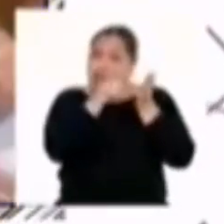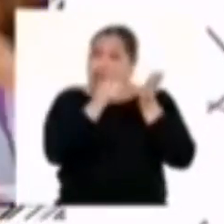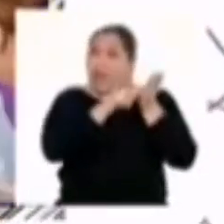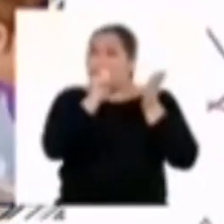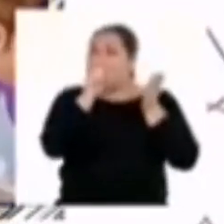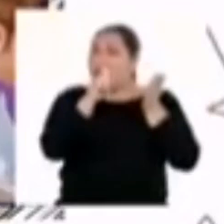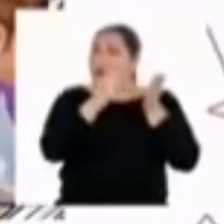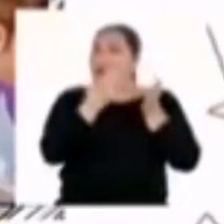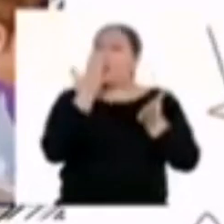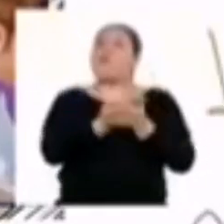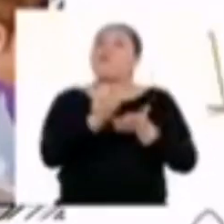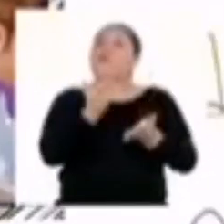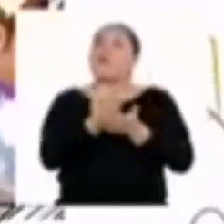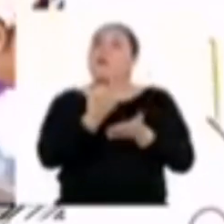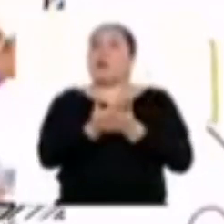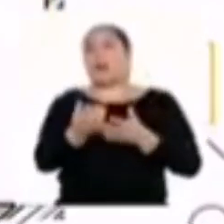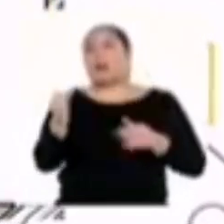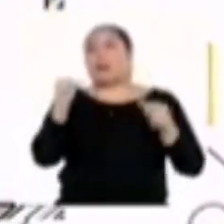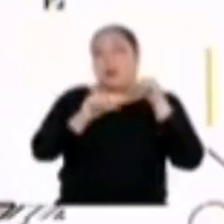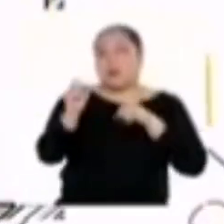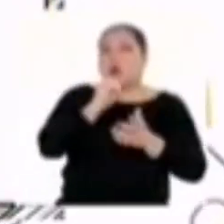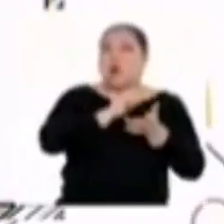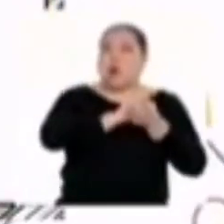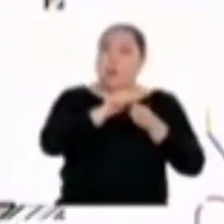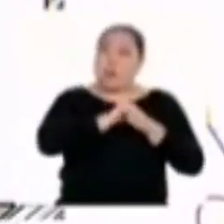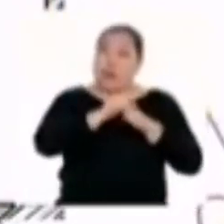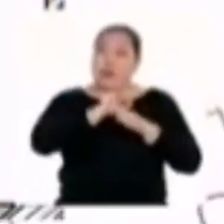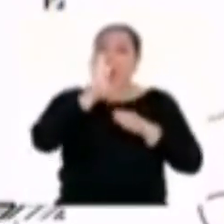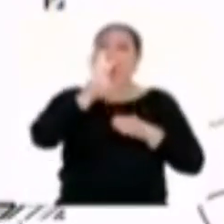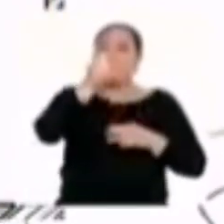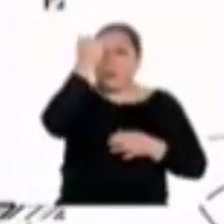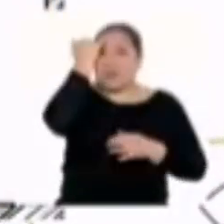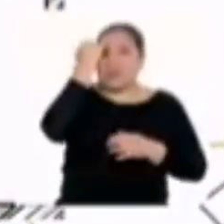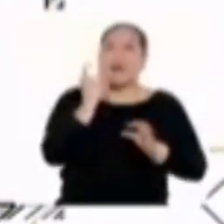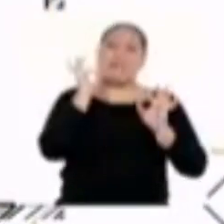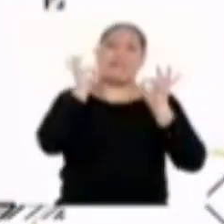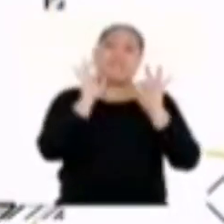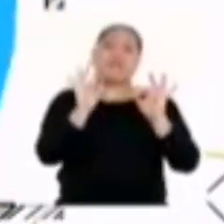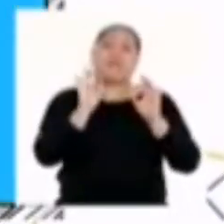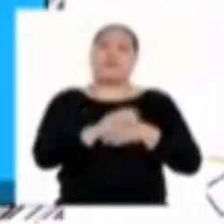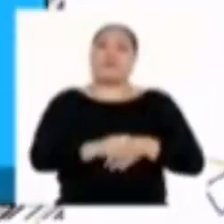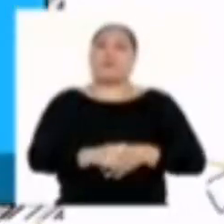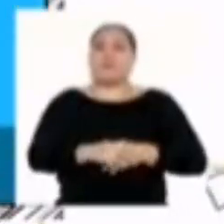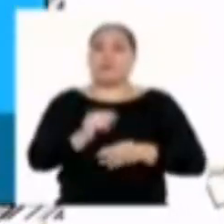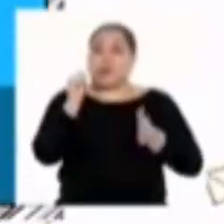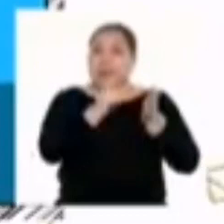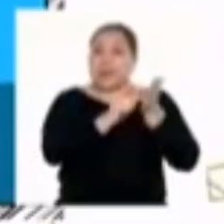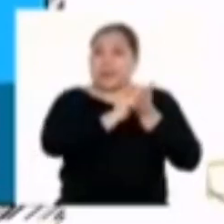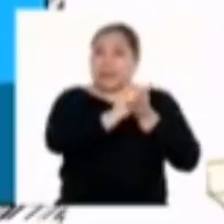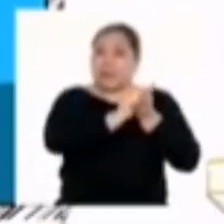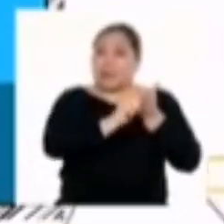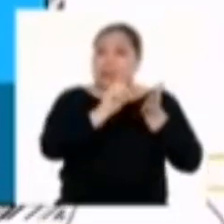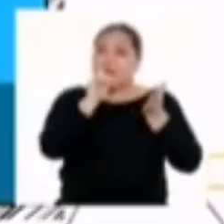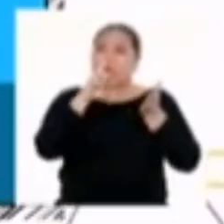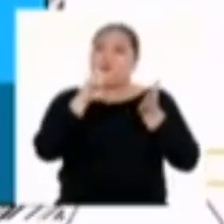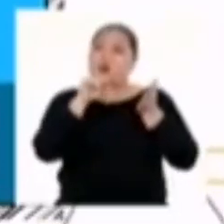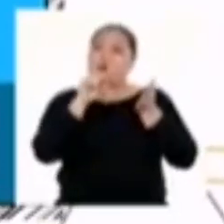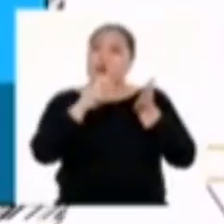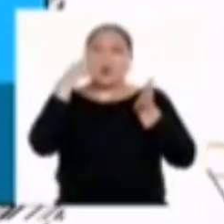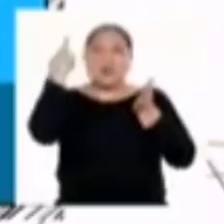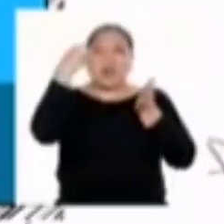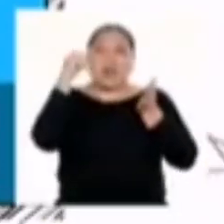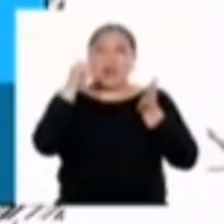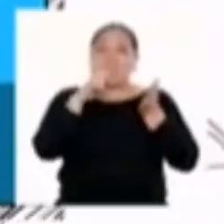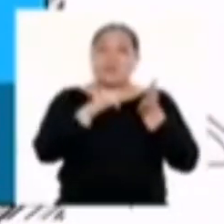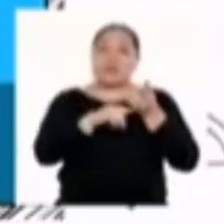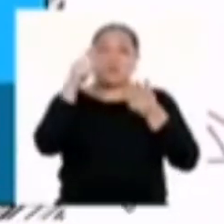por medio de la ciencia o la práctica que tu idea es la elegida. Además, los argumentos racionales a su vez se